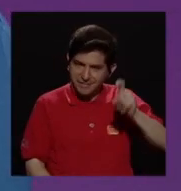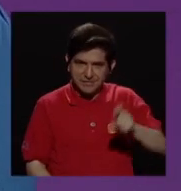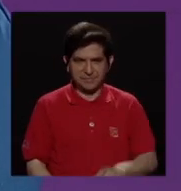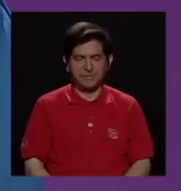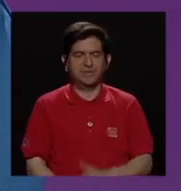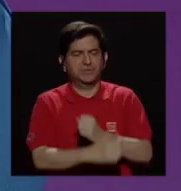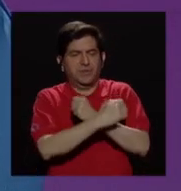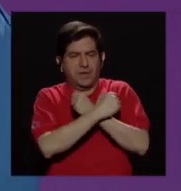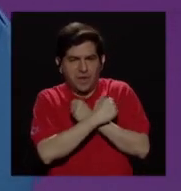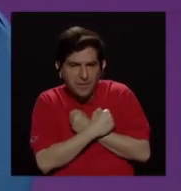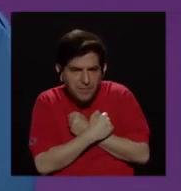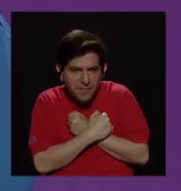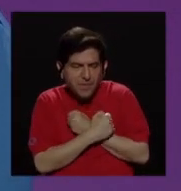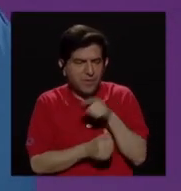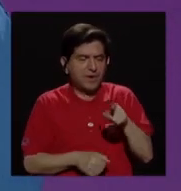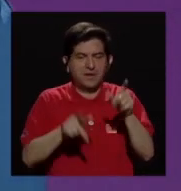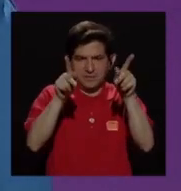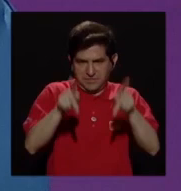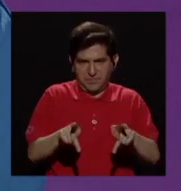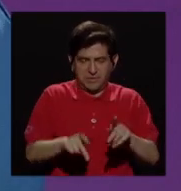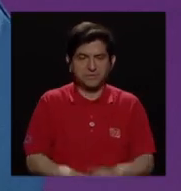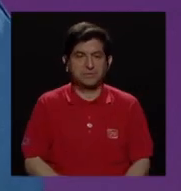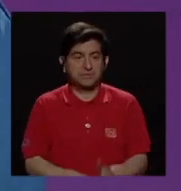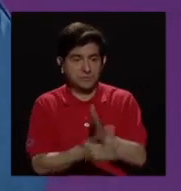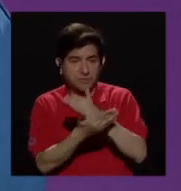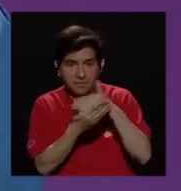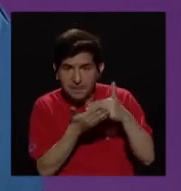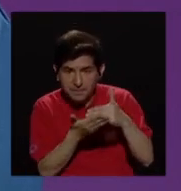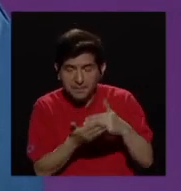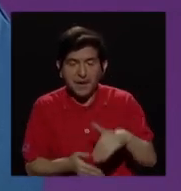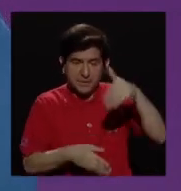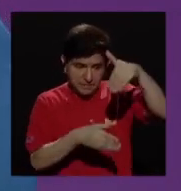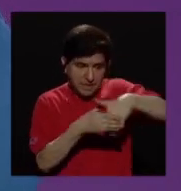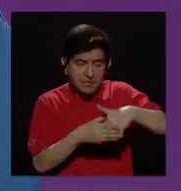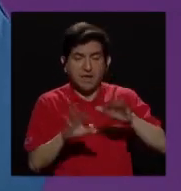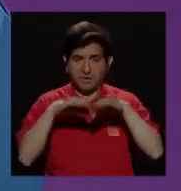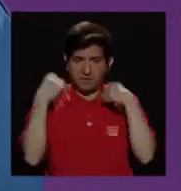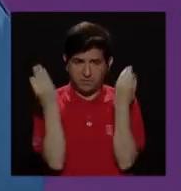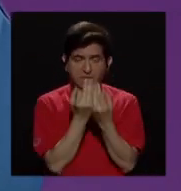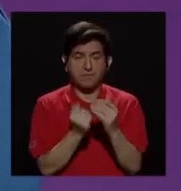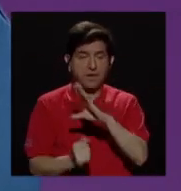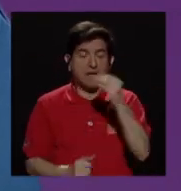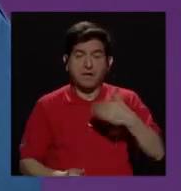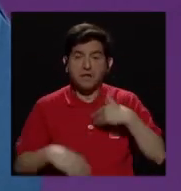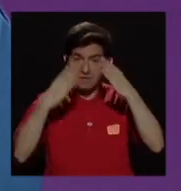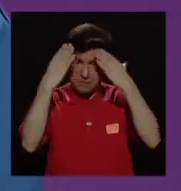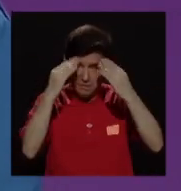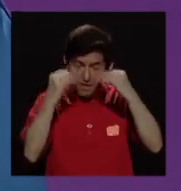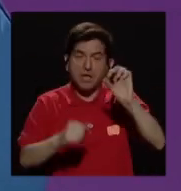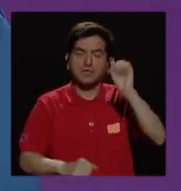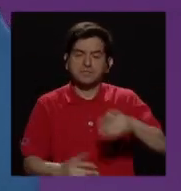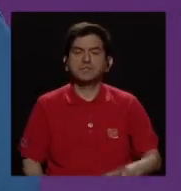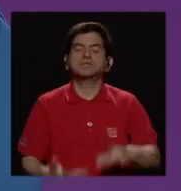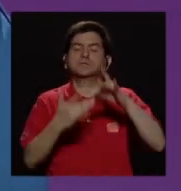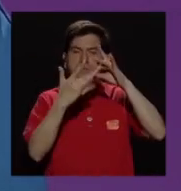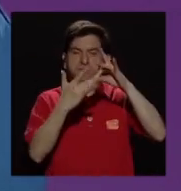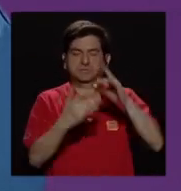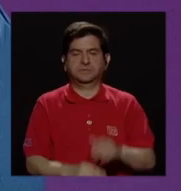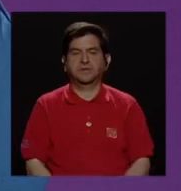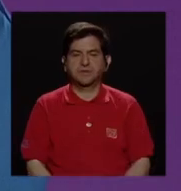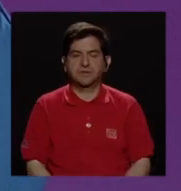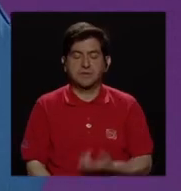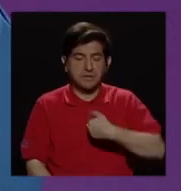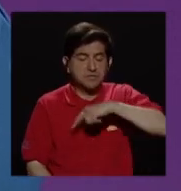cuestión de amor a ese ser que es parte de tu familia. Y de informarnos. De informarnos sobre todo. Sí.